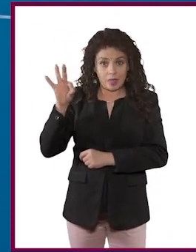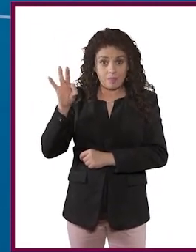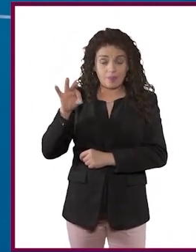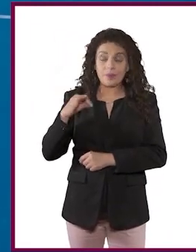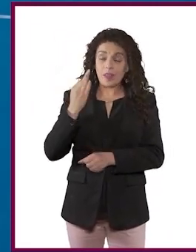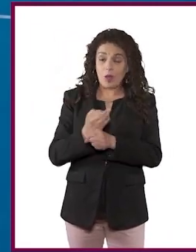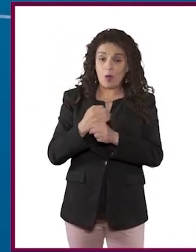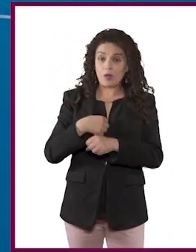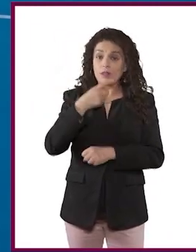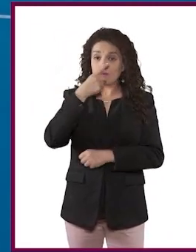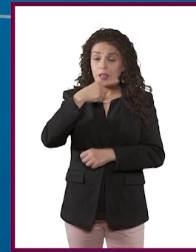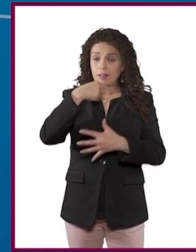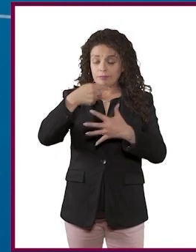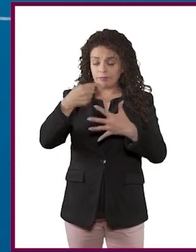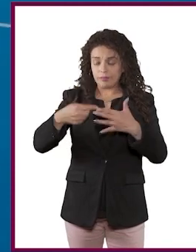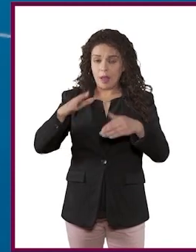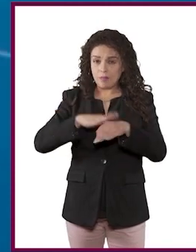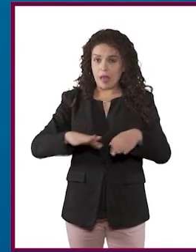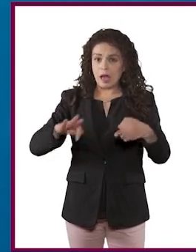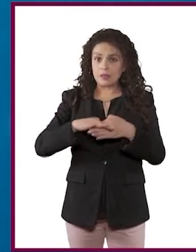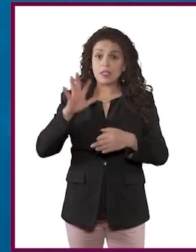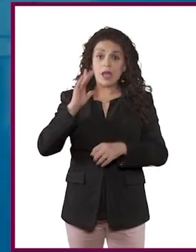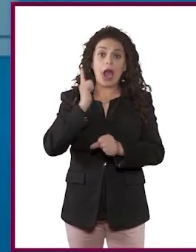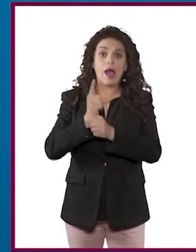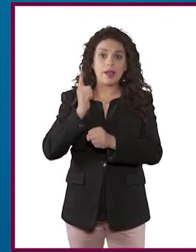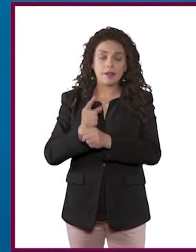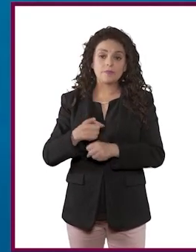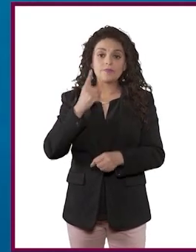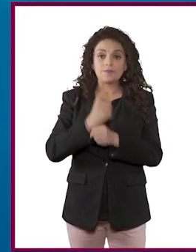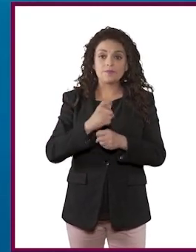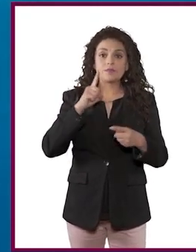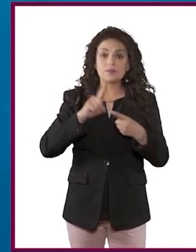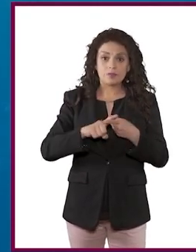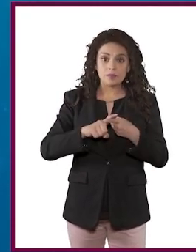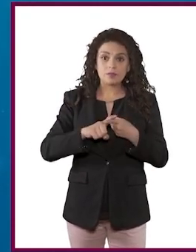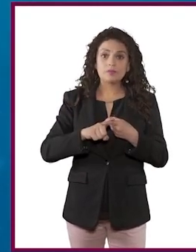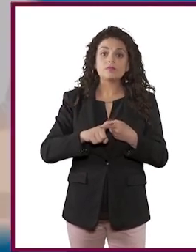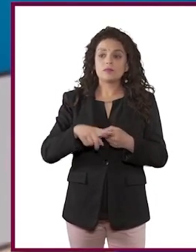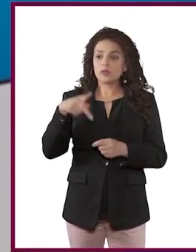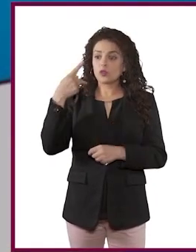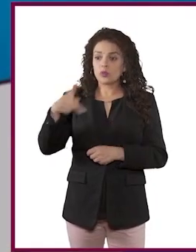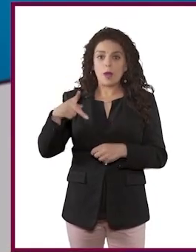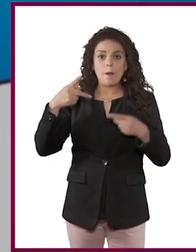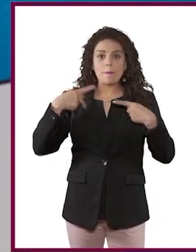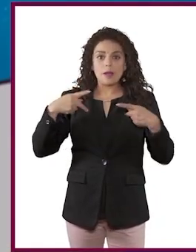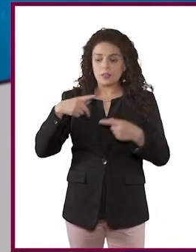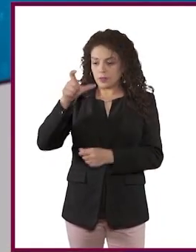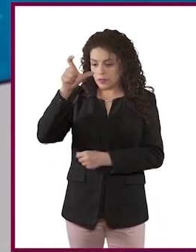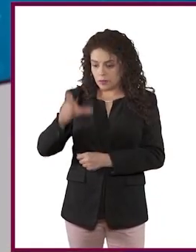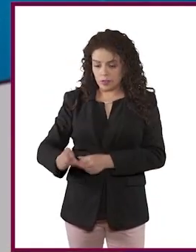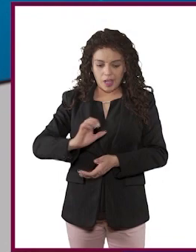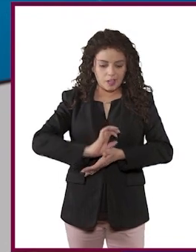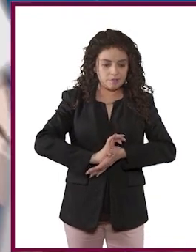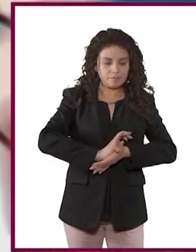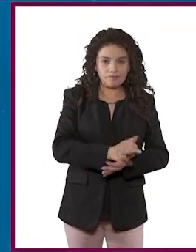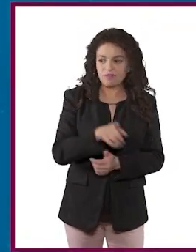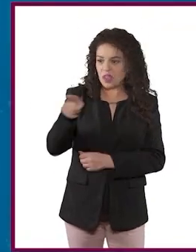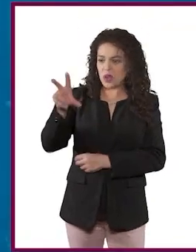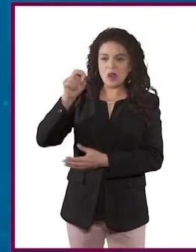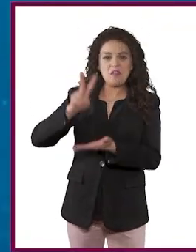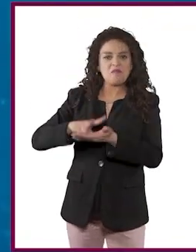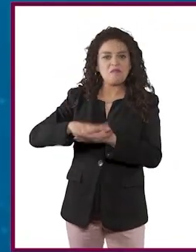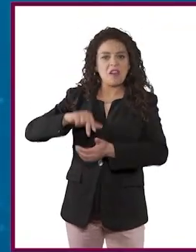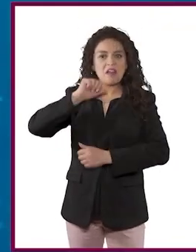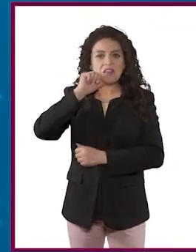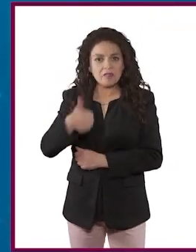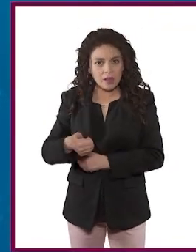las más recurrentes y detectables. La primera es la desvalorización de tu persona o discriminación.